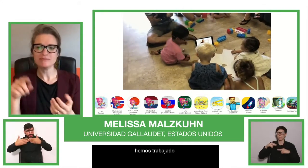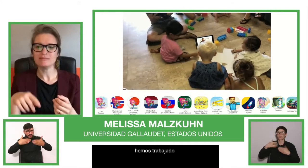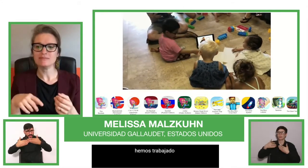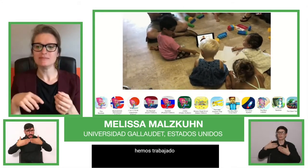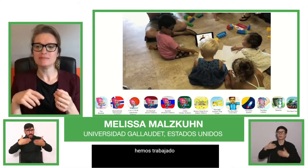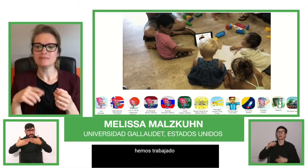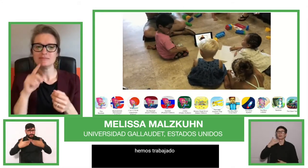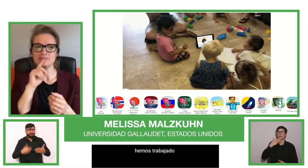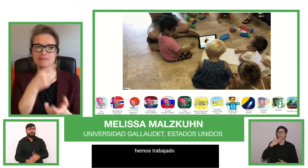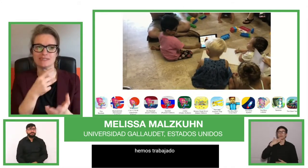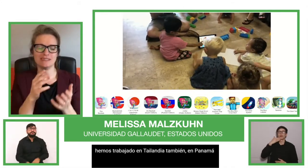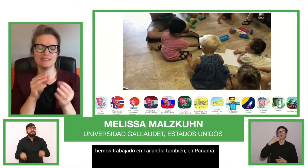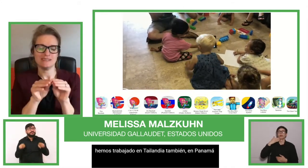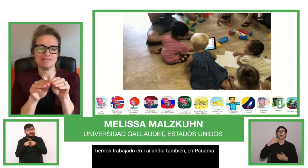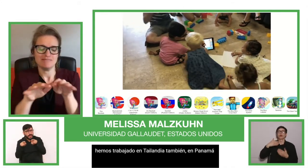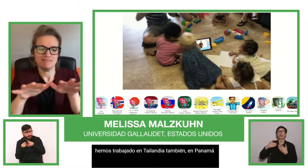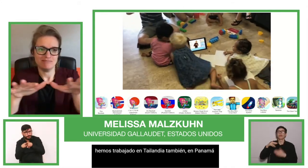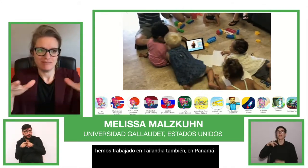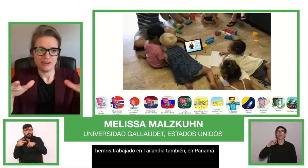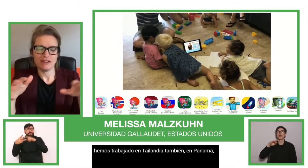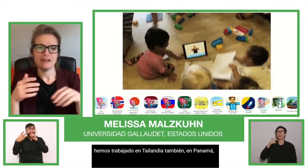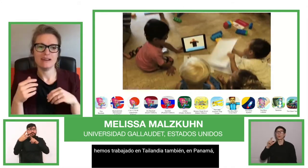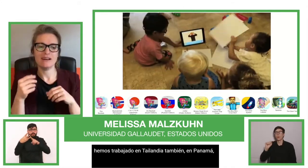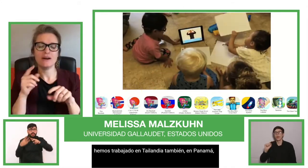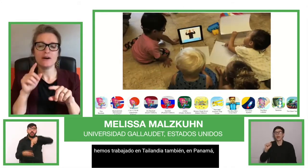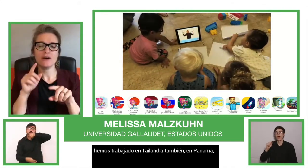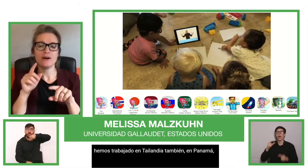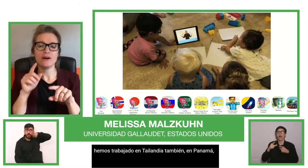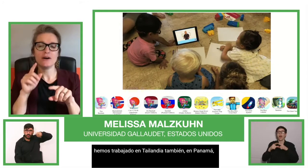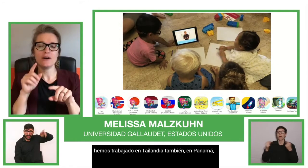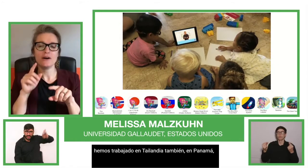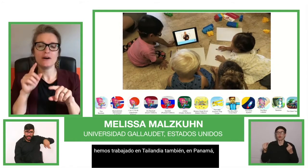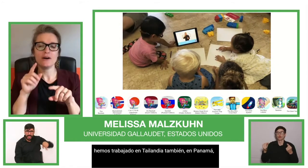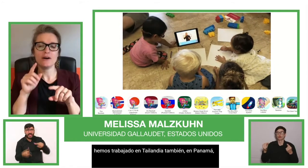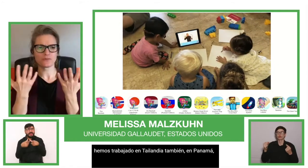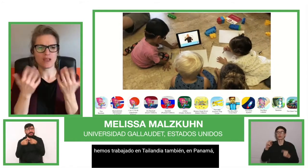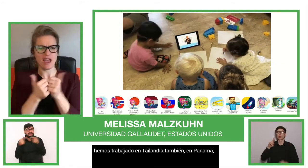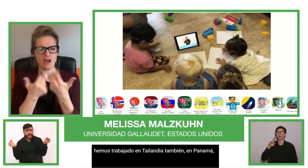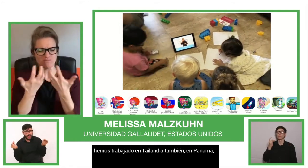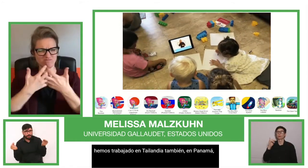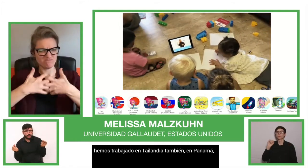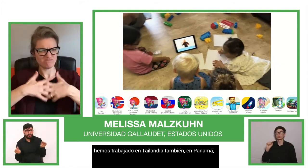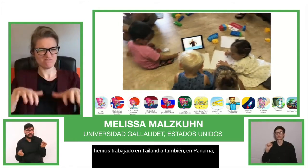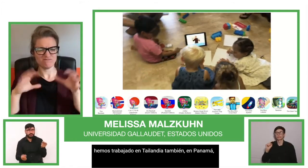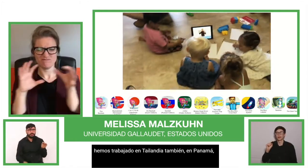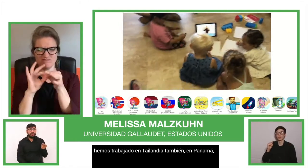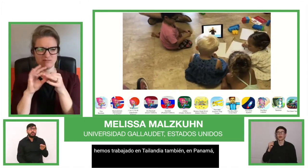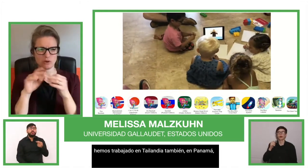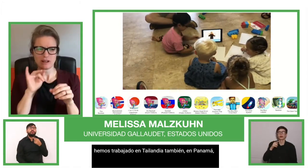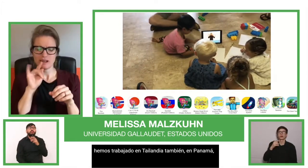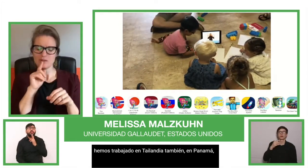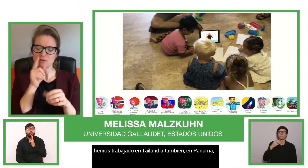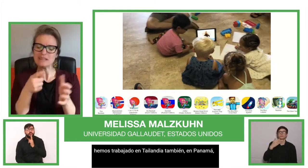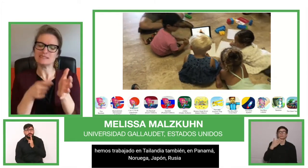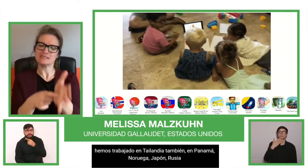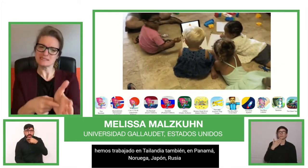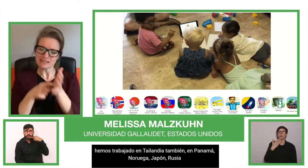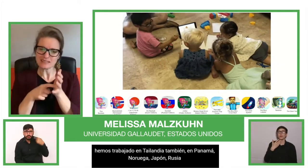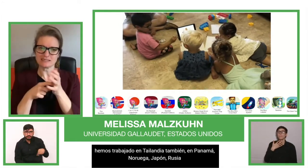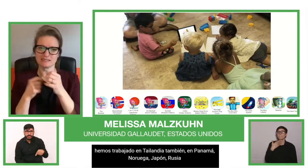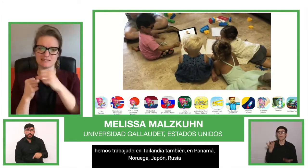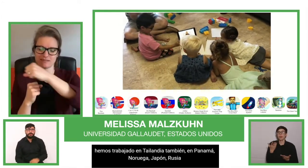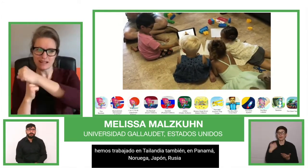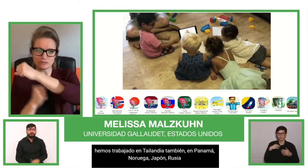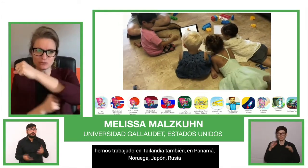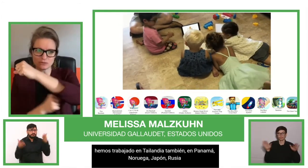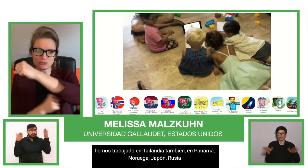también en Noruega, Japón, Rusia y otras comunidades para diseminar estos libros de